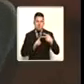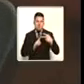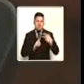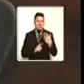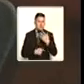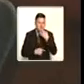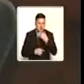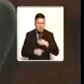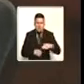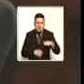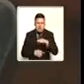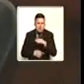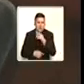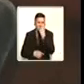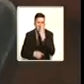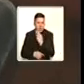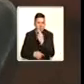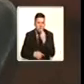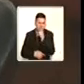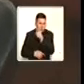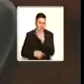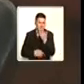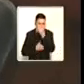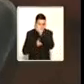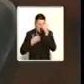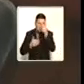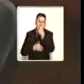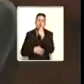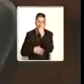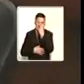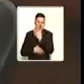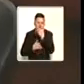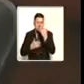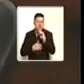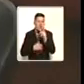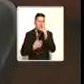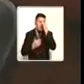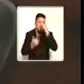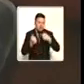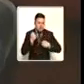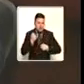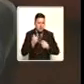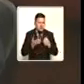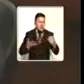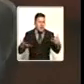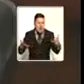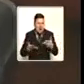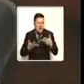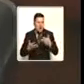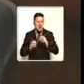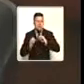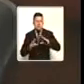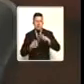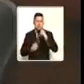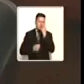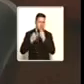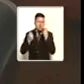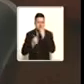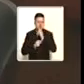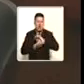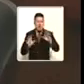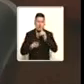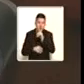si realmente está el compromiso de las FARC y de otros grupos armados ilegales de ayudar al desmonte del